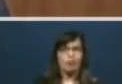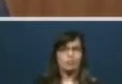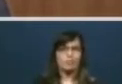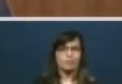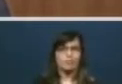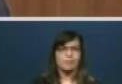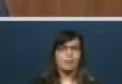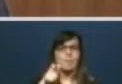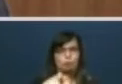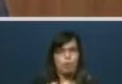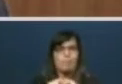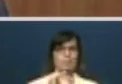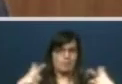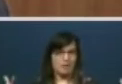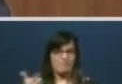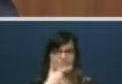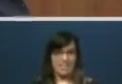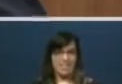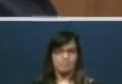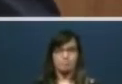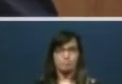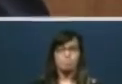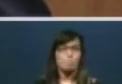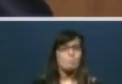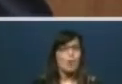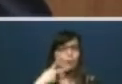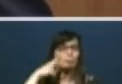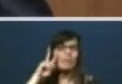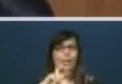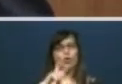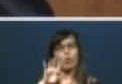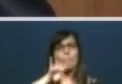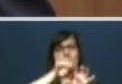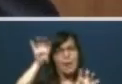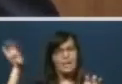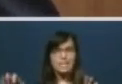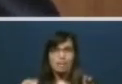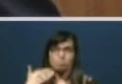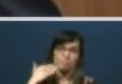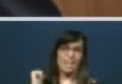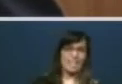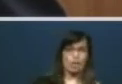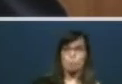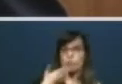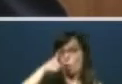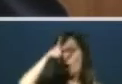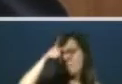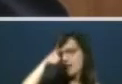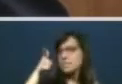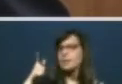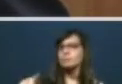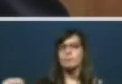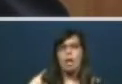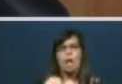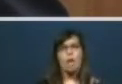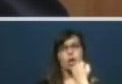demográfica sin embargo la experiencia de países consideraron los ricos como alemania cuya pujanza